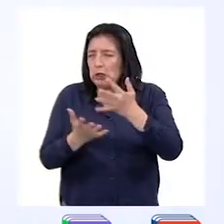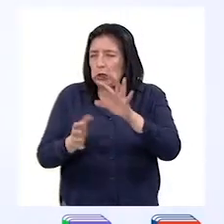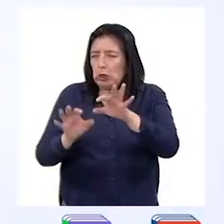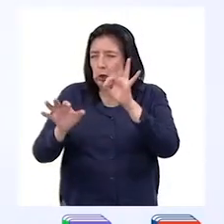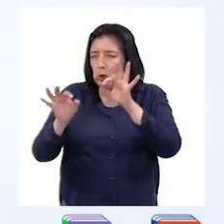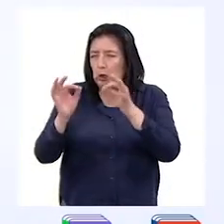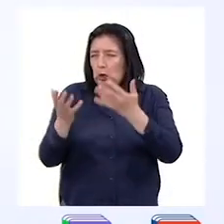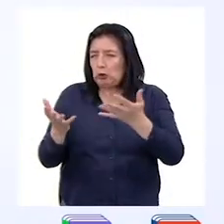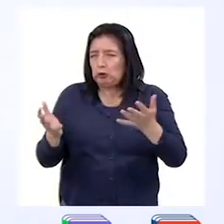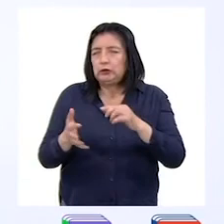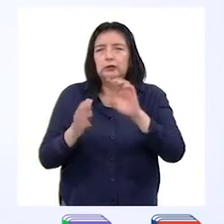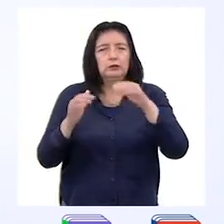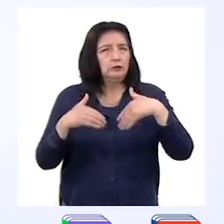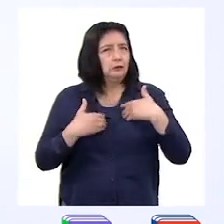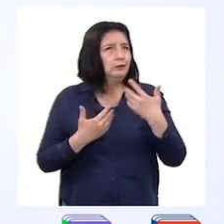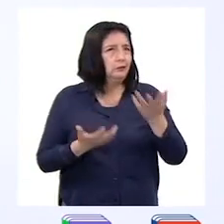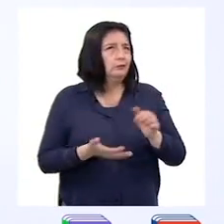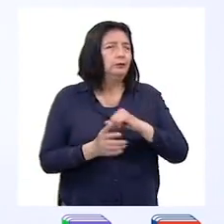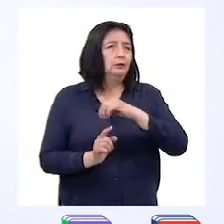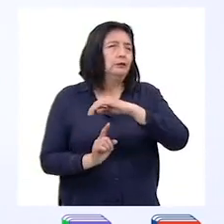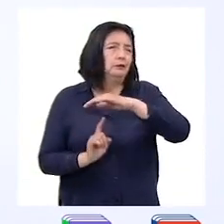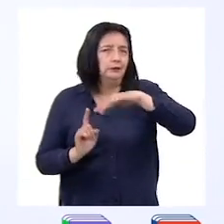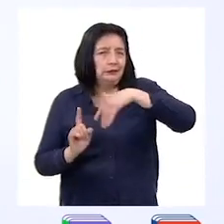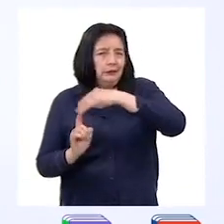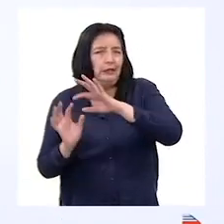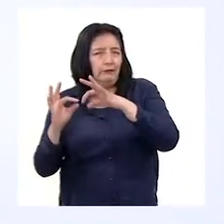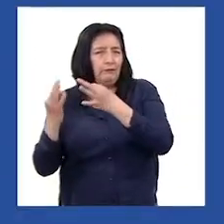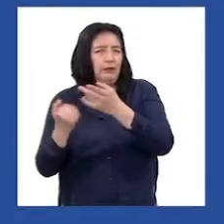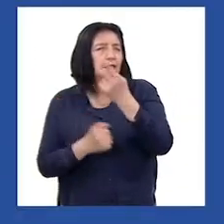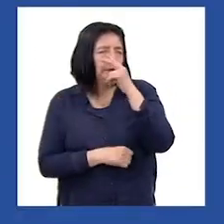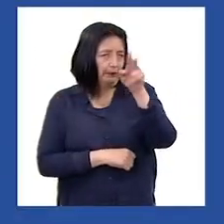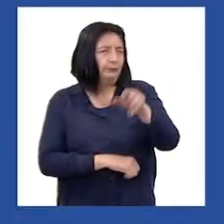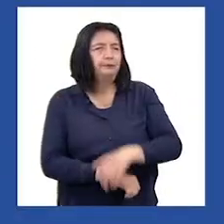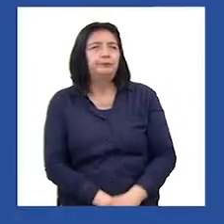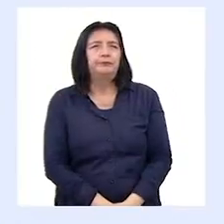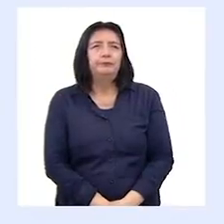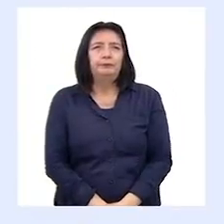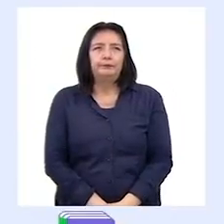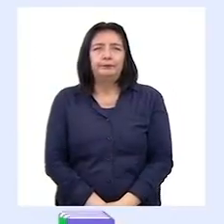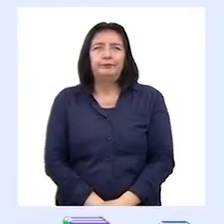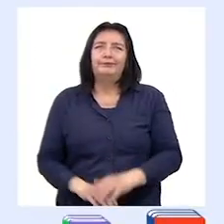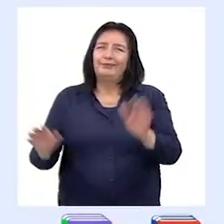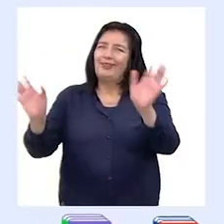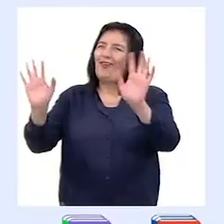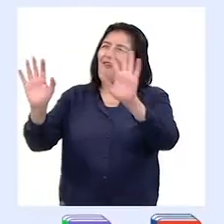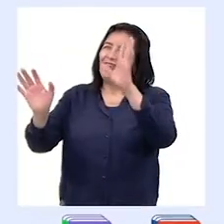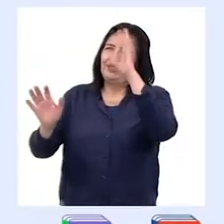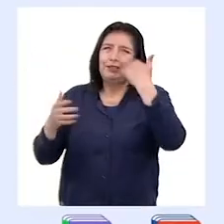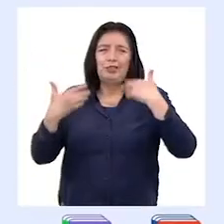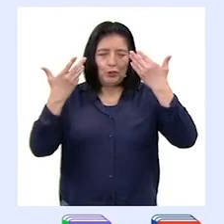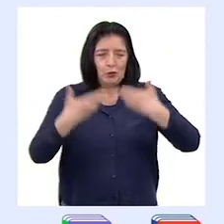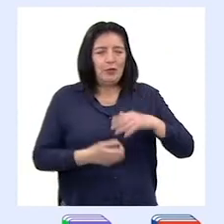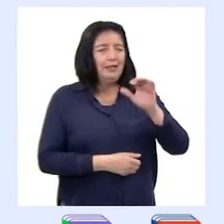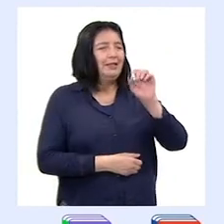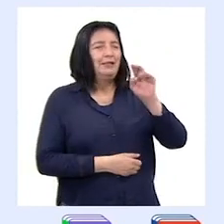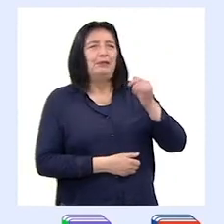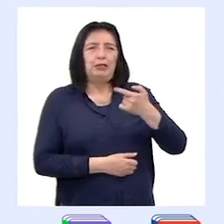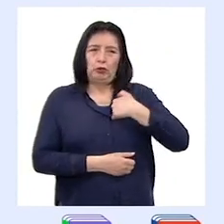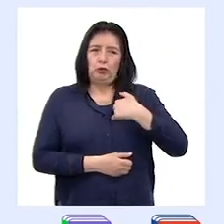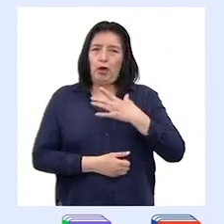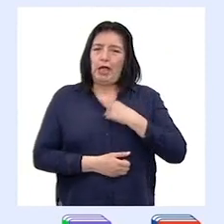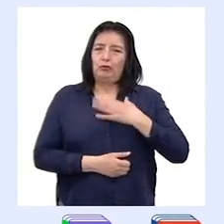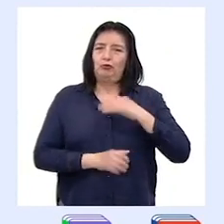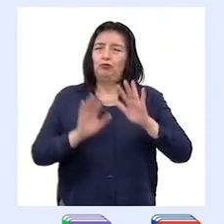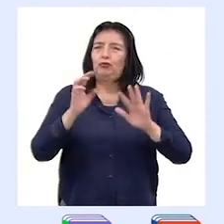objetos que pueden envolver el ambiente familiar. Veamos. Hola a todos, mi nombre es Camila y tengo